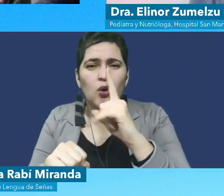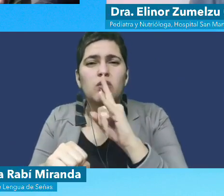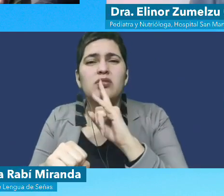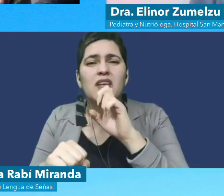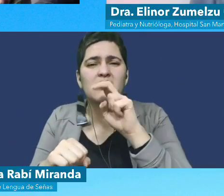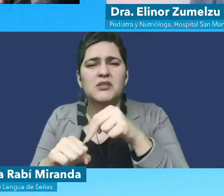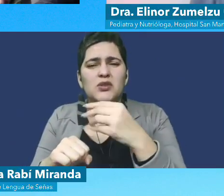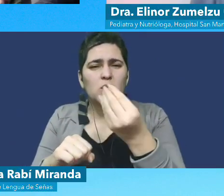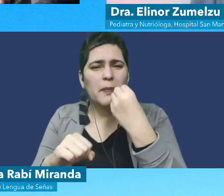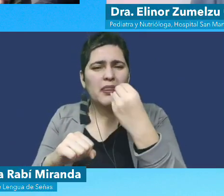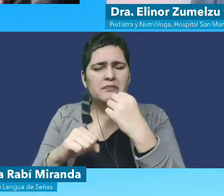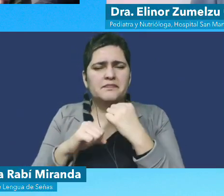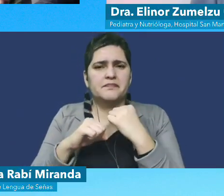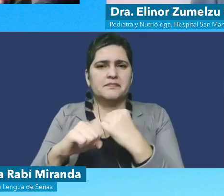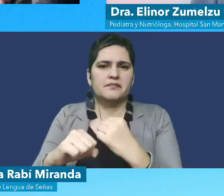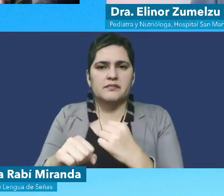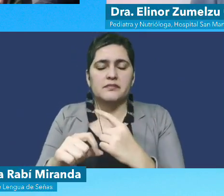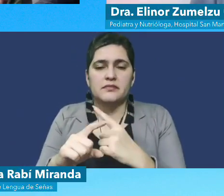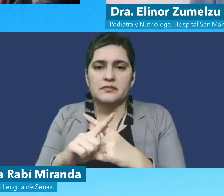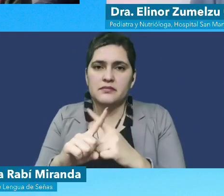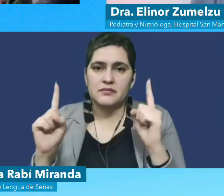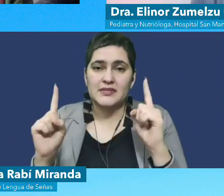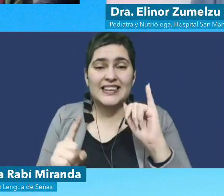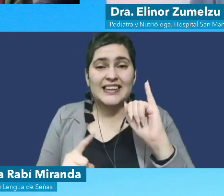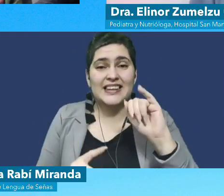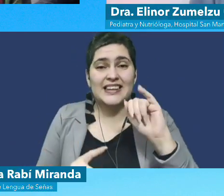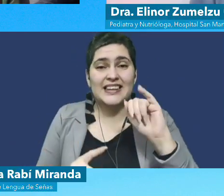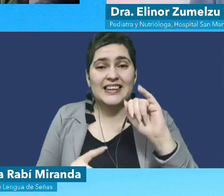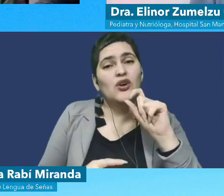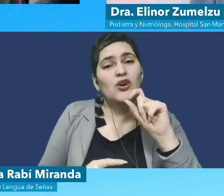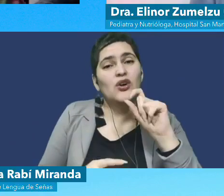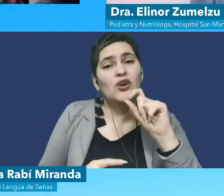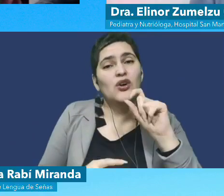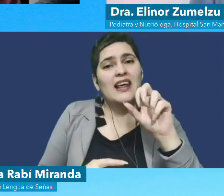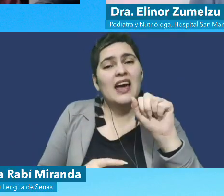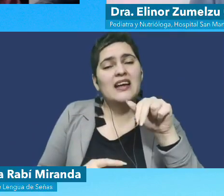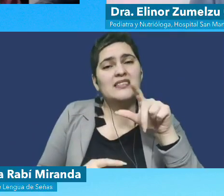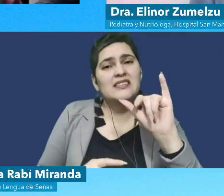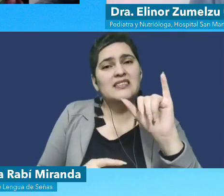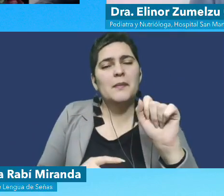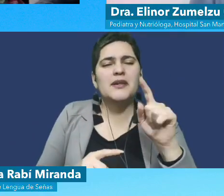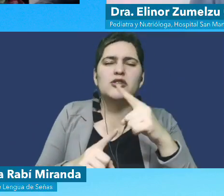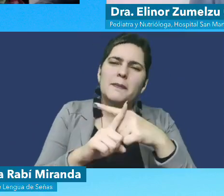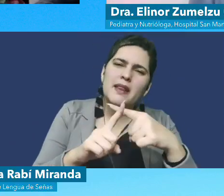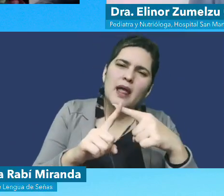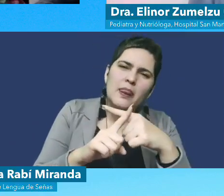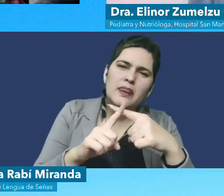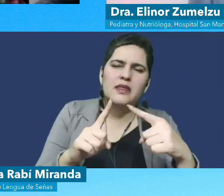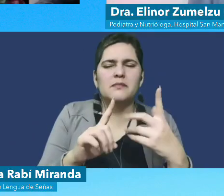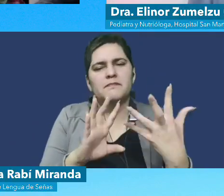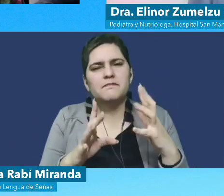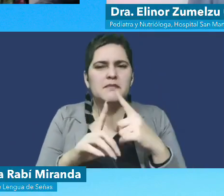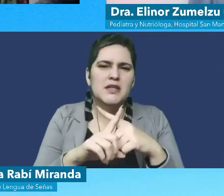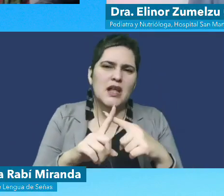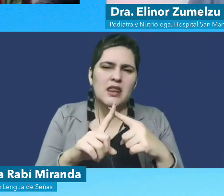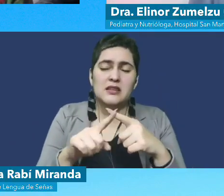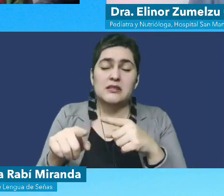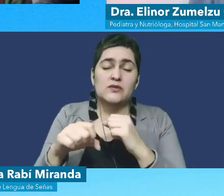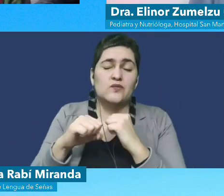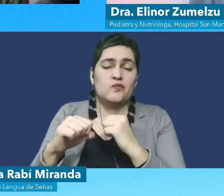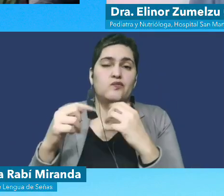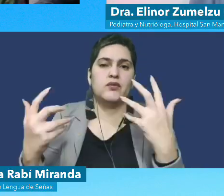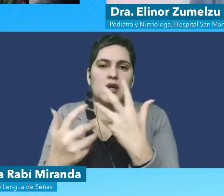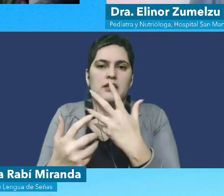gluten, ¿ya? Entonces, intolerancia es algo, podríamos decir, intermedio, que no es lo mismo. O sea, para la enfermedad celíaca